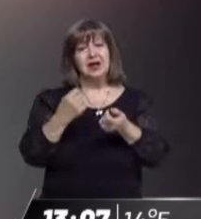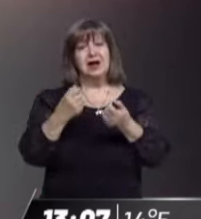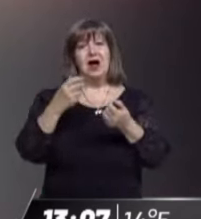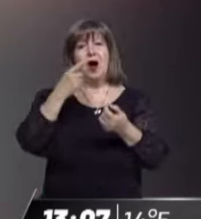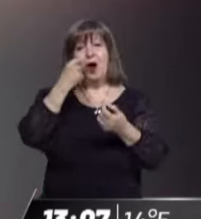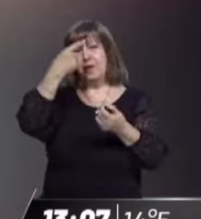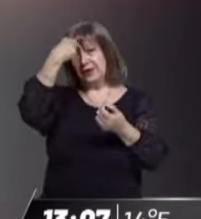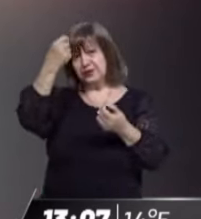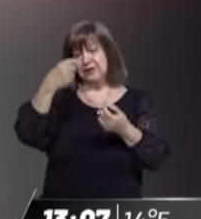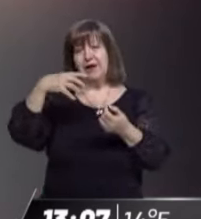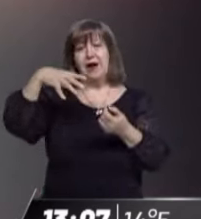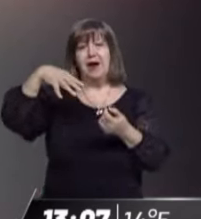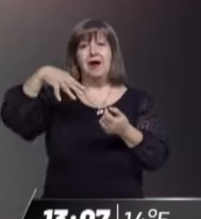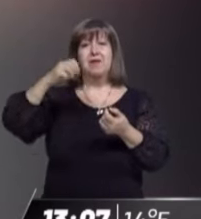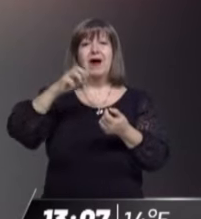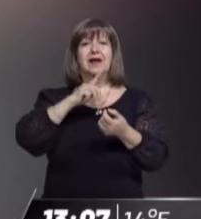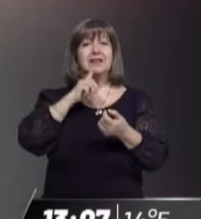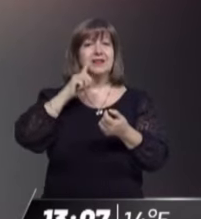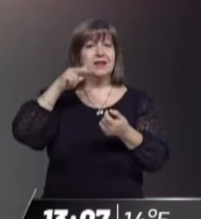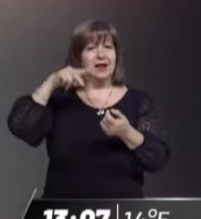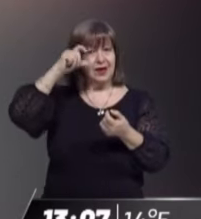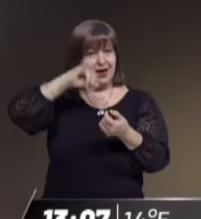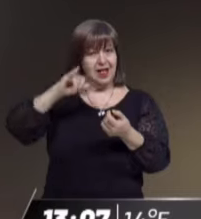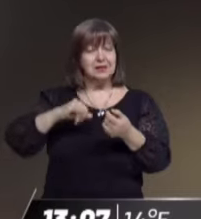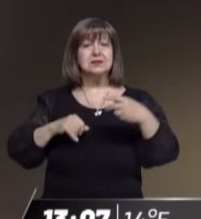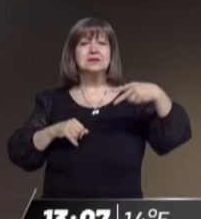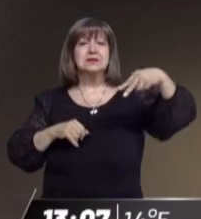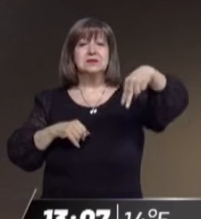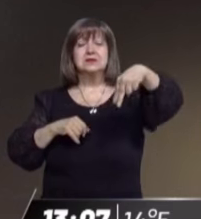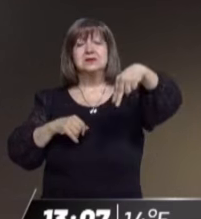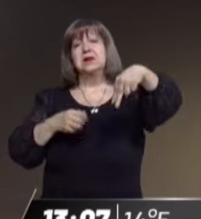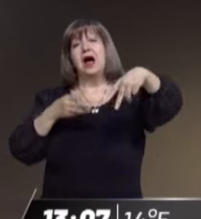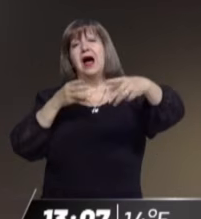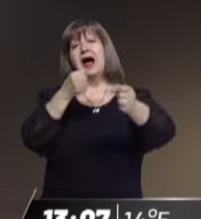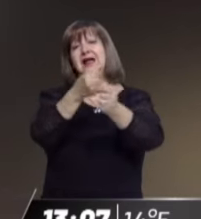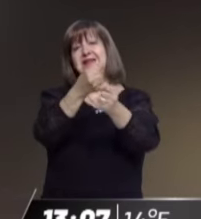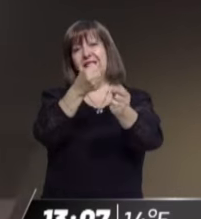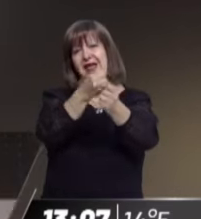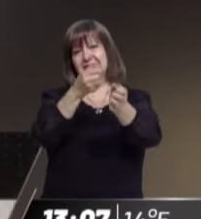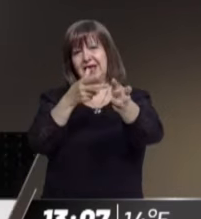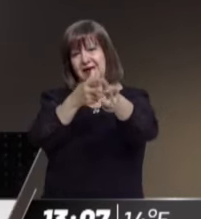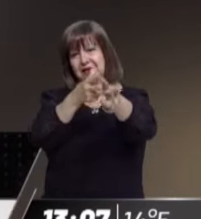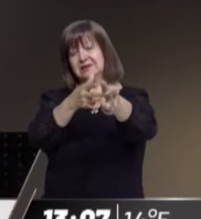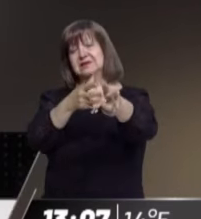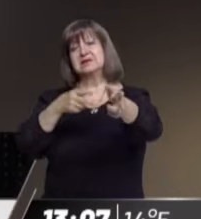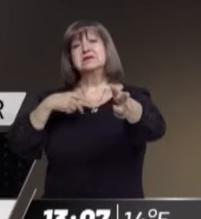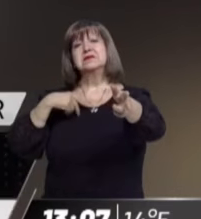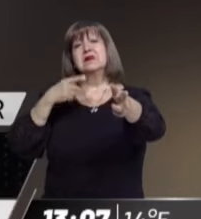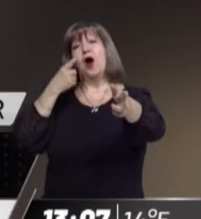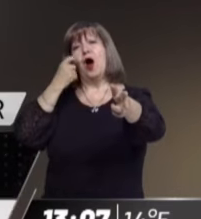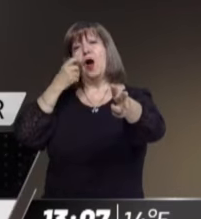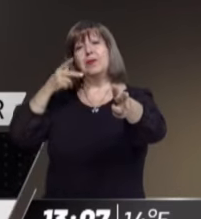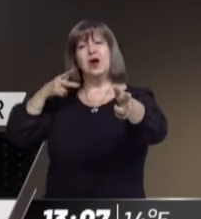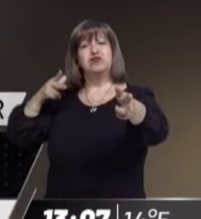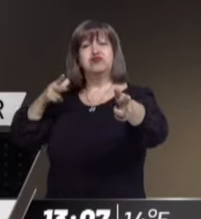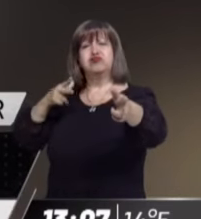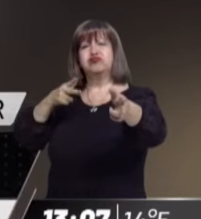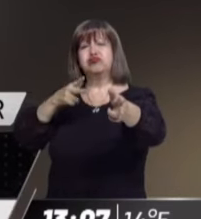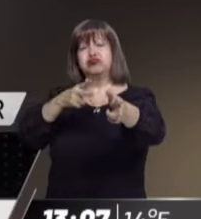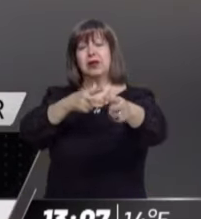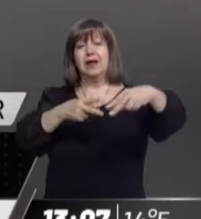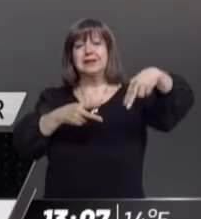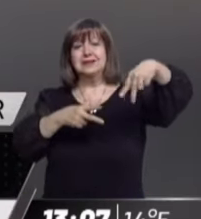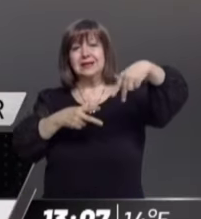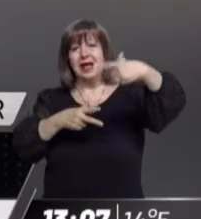policía Vial y el otro de los preventores de gode cruz y les quitó la vida en realidad terminó atropellando a